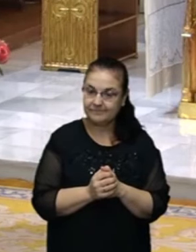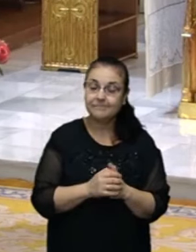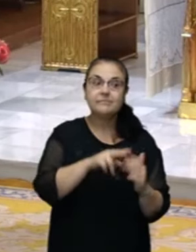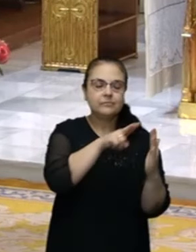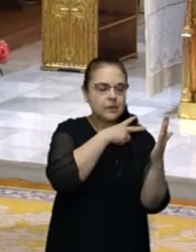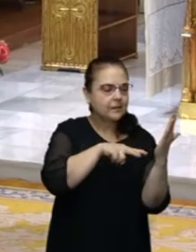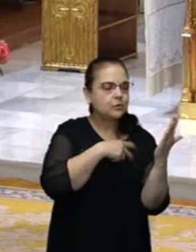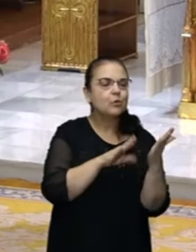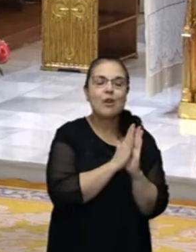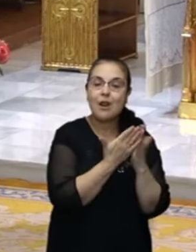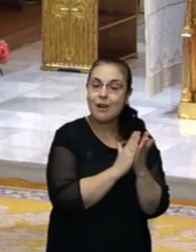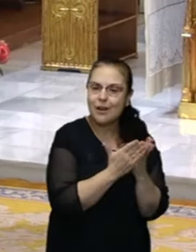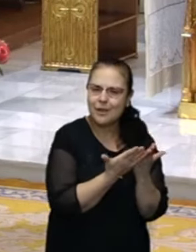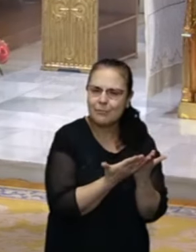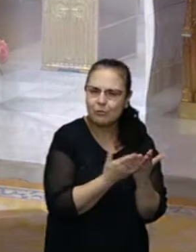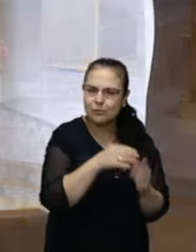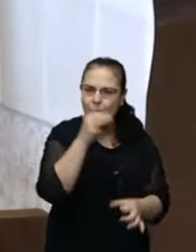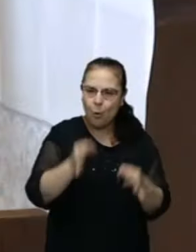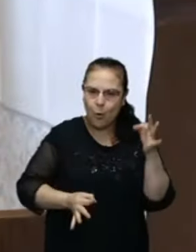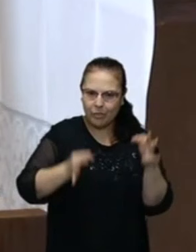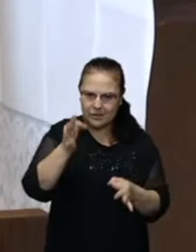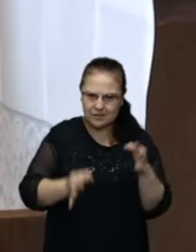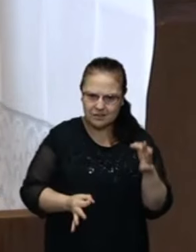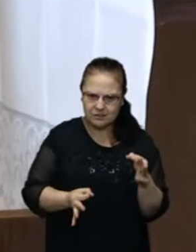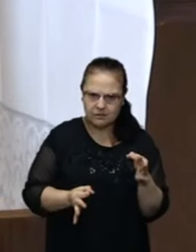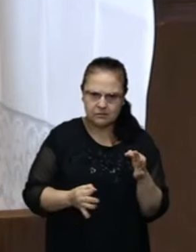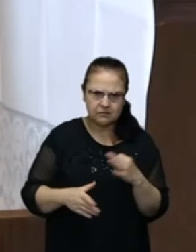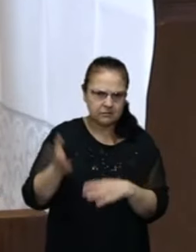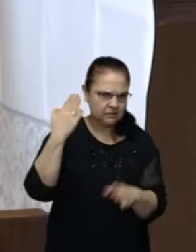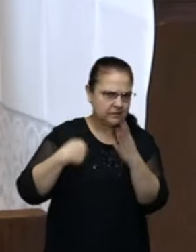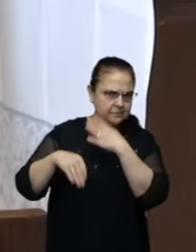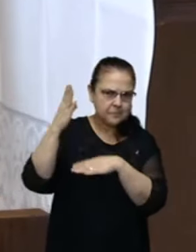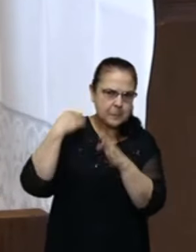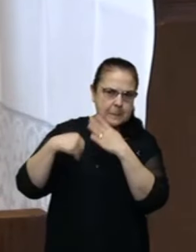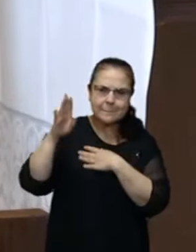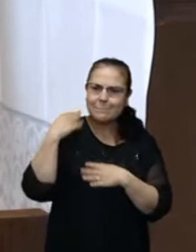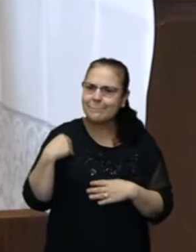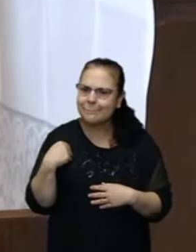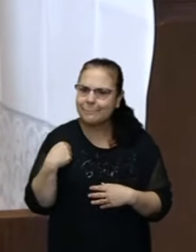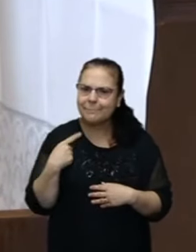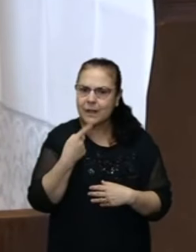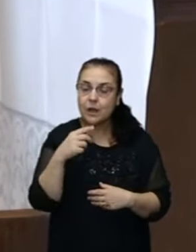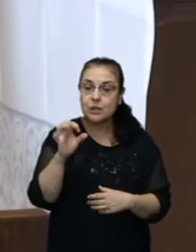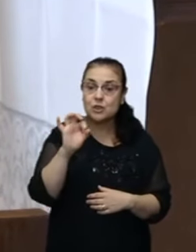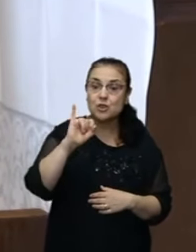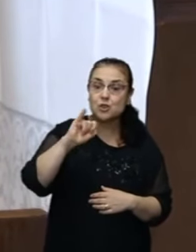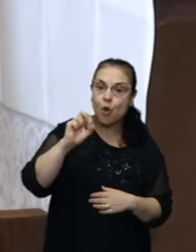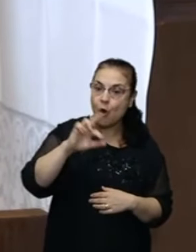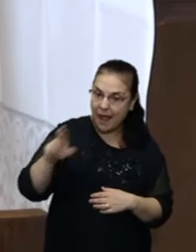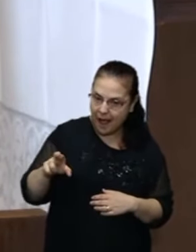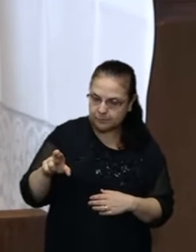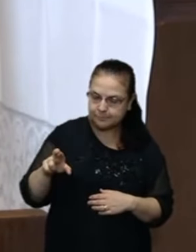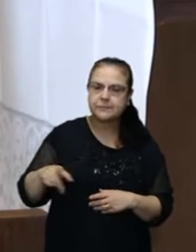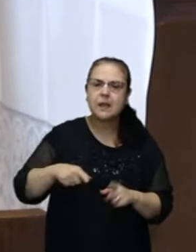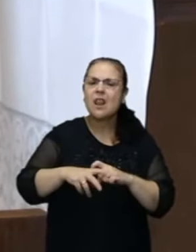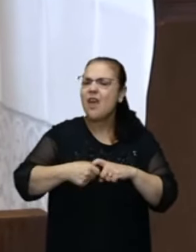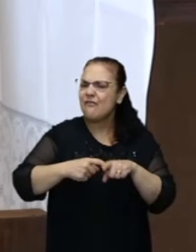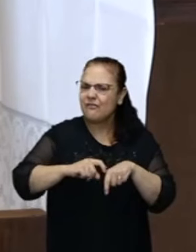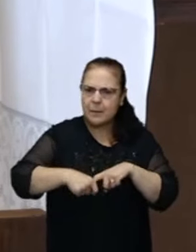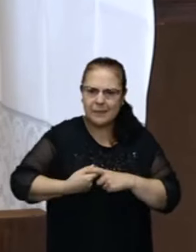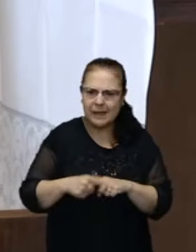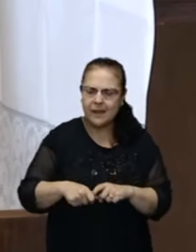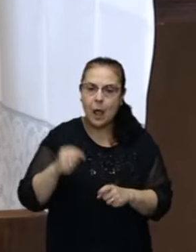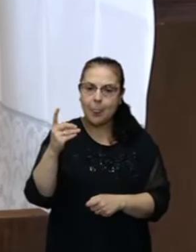Lectura del libro de los jueces. En aquellos días había en Sorá un hombre de estirpe danita